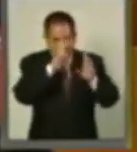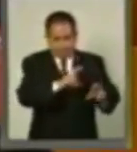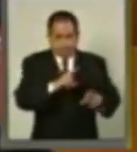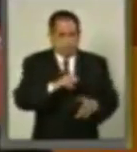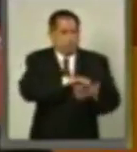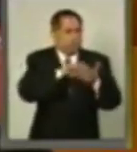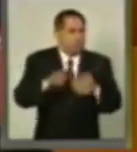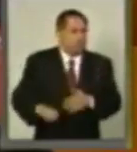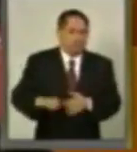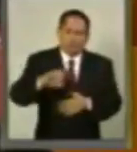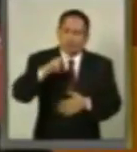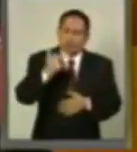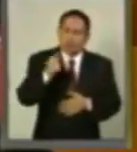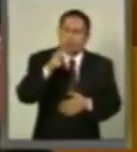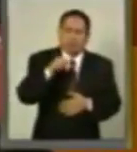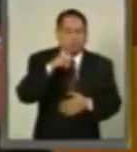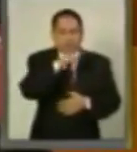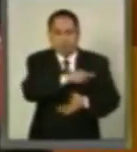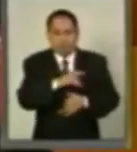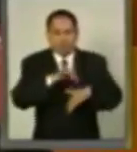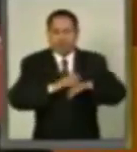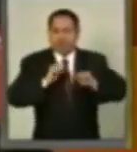Joaquín Guzmán lo era.